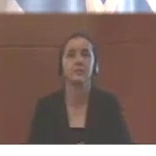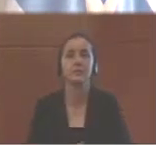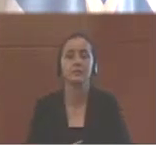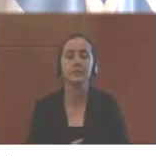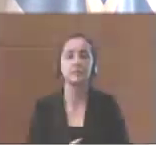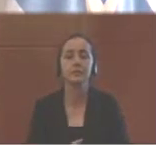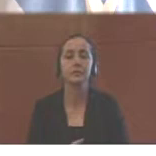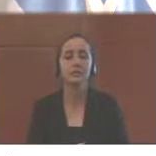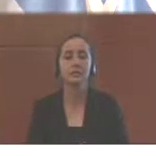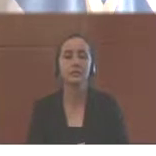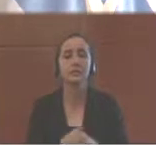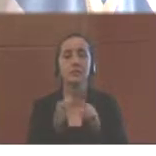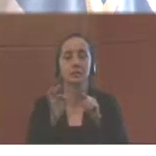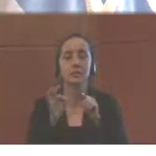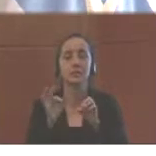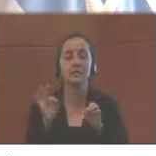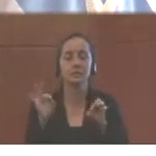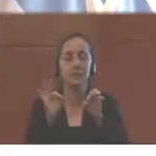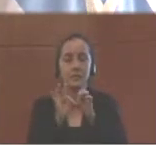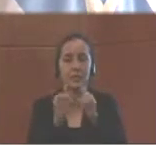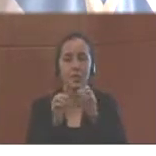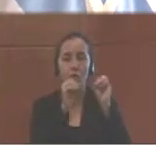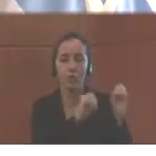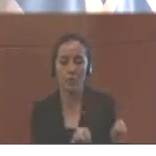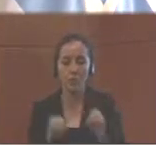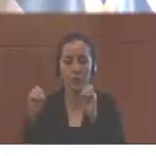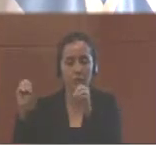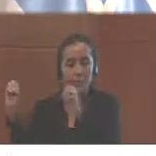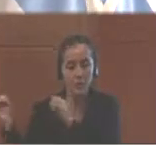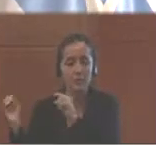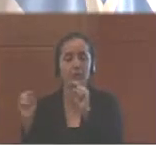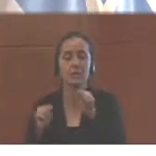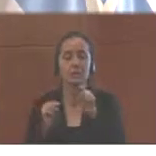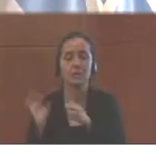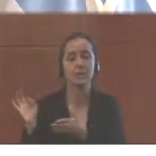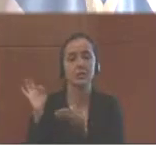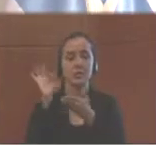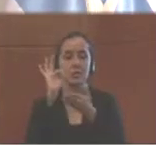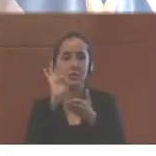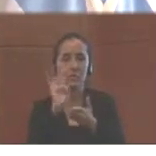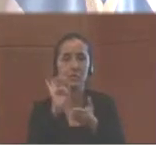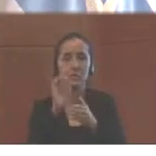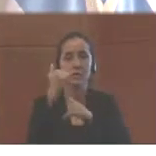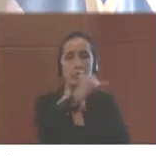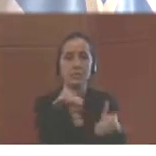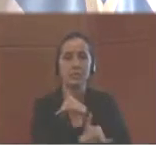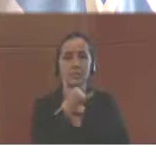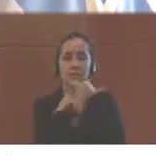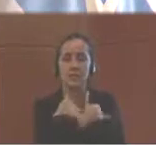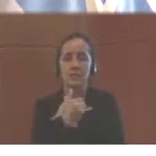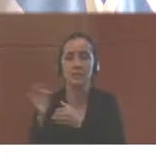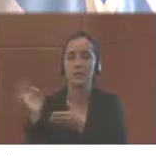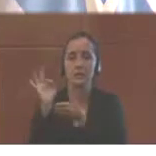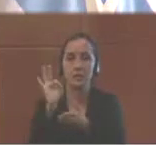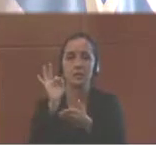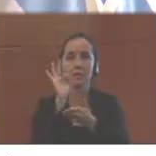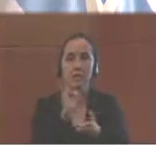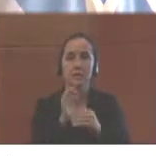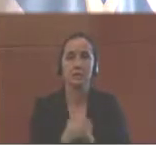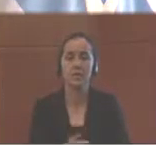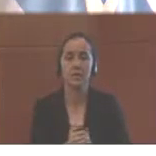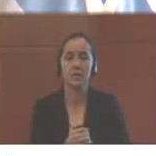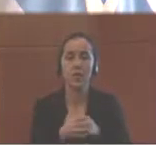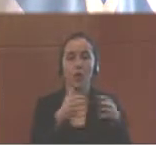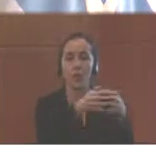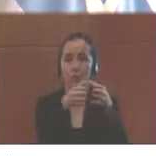de la Oficina Nacional para la Reducción de Riesgo de Desastres en las Américas, representantes de países, representantes de